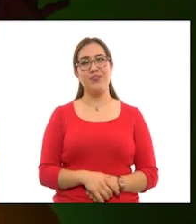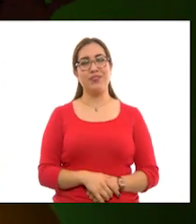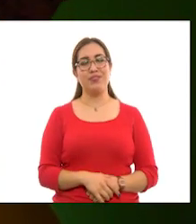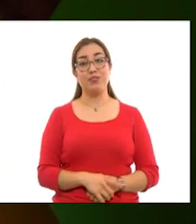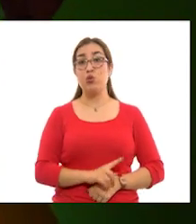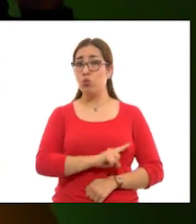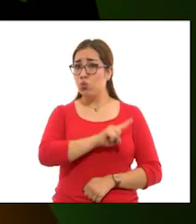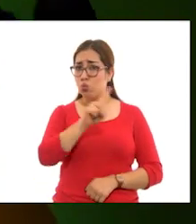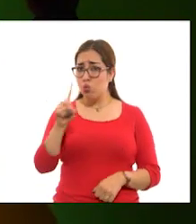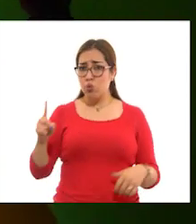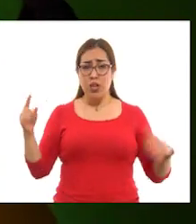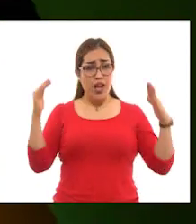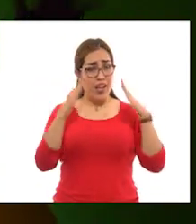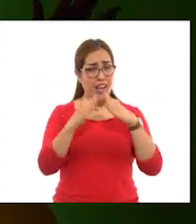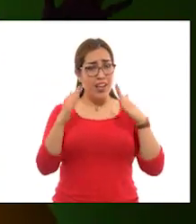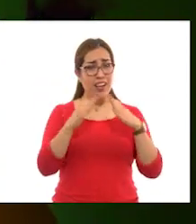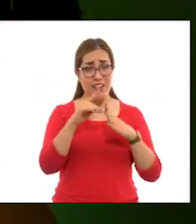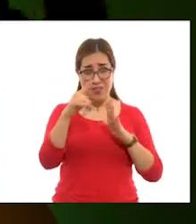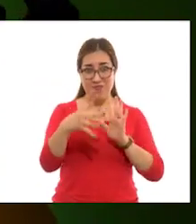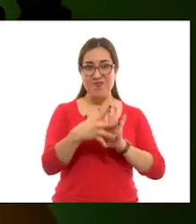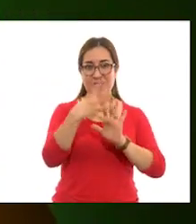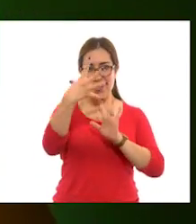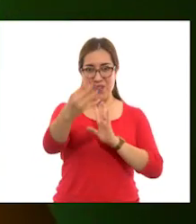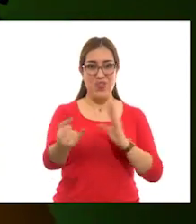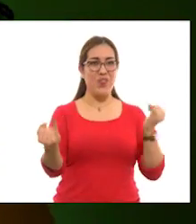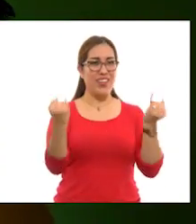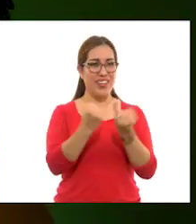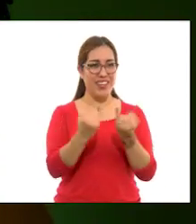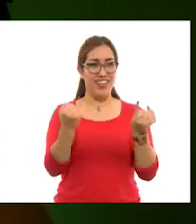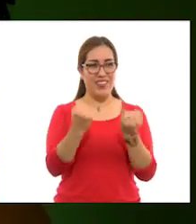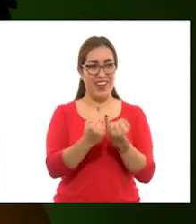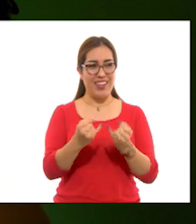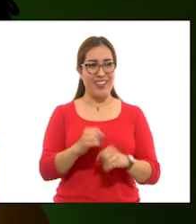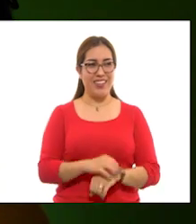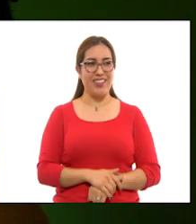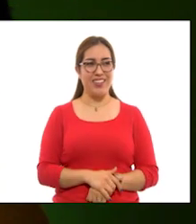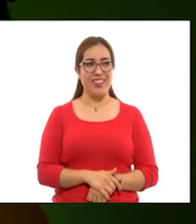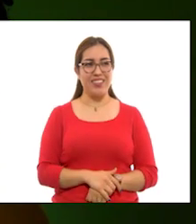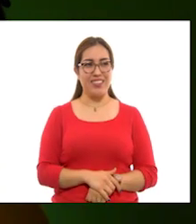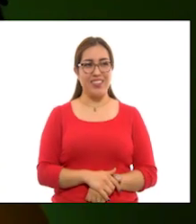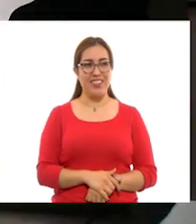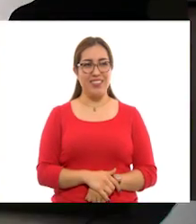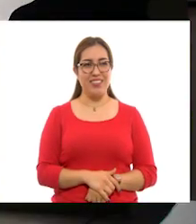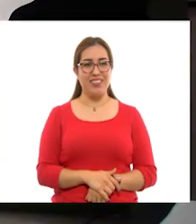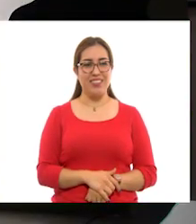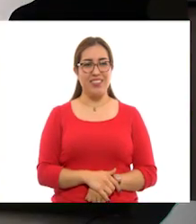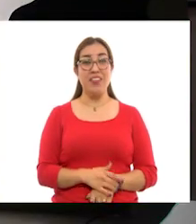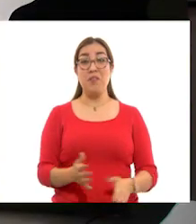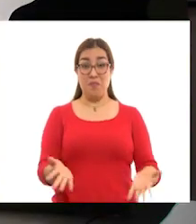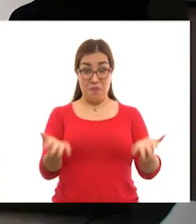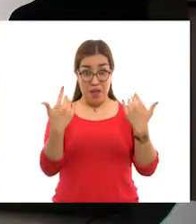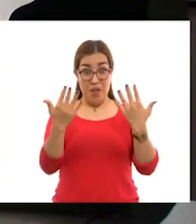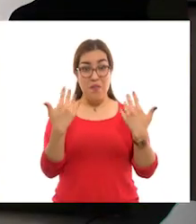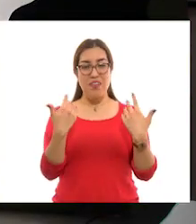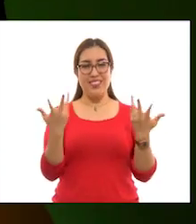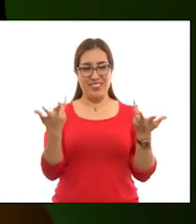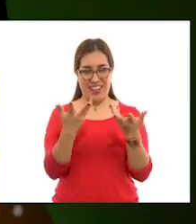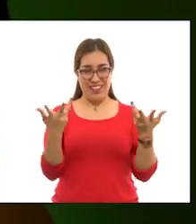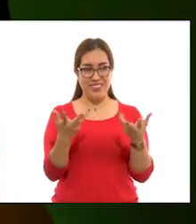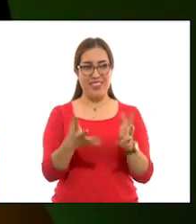Ustedes en casa imiten la sombra que hizo Sohar. ¡Sí! ¡Vamos! ¡Háganla, inténtenlo!